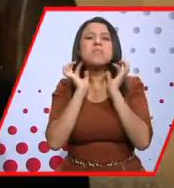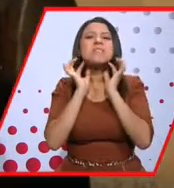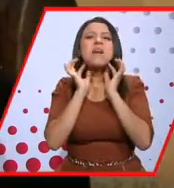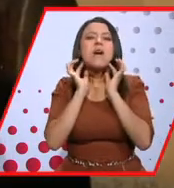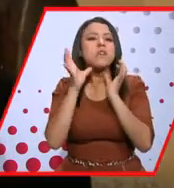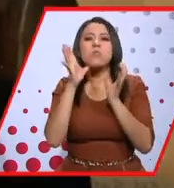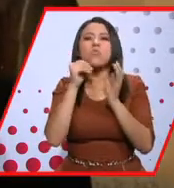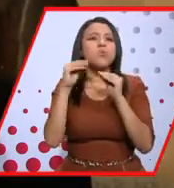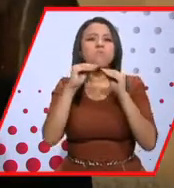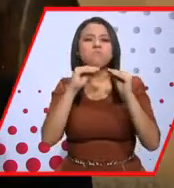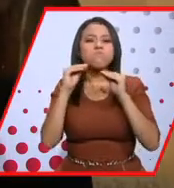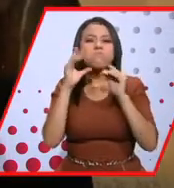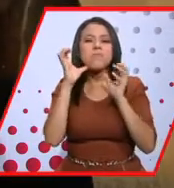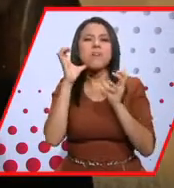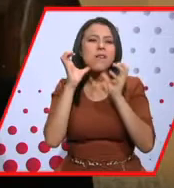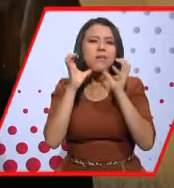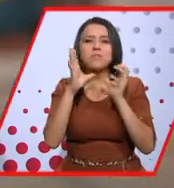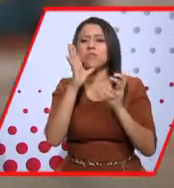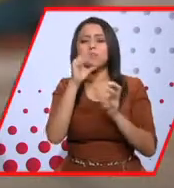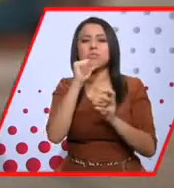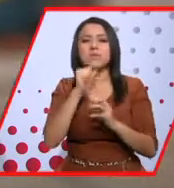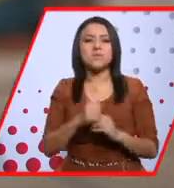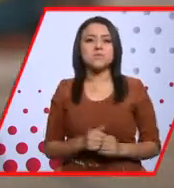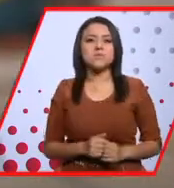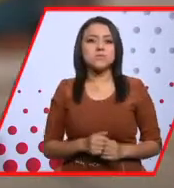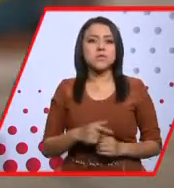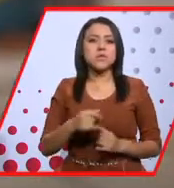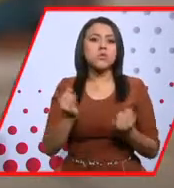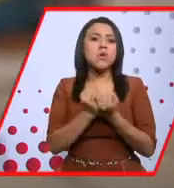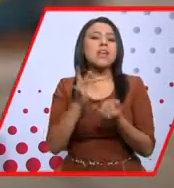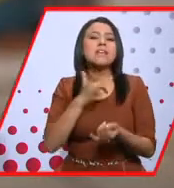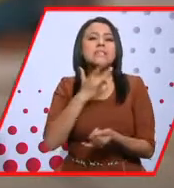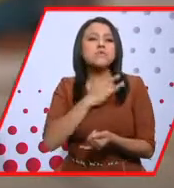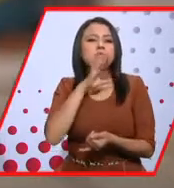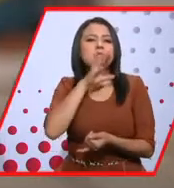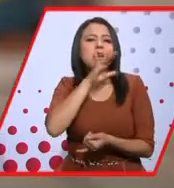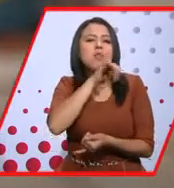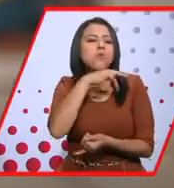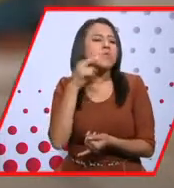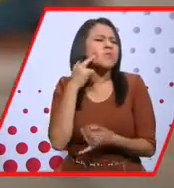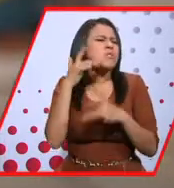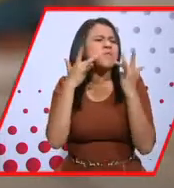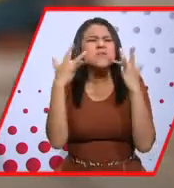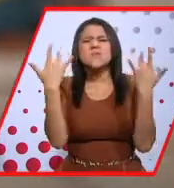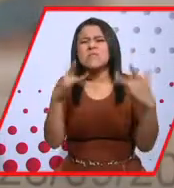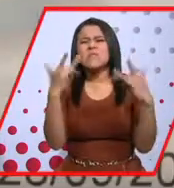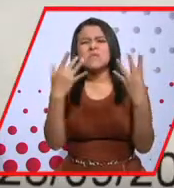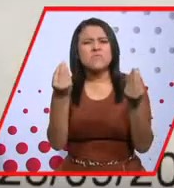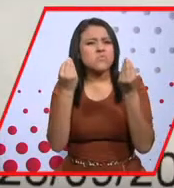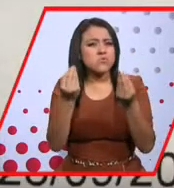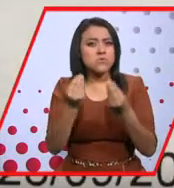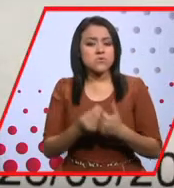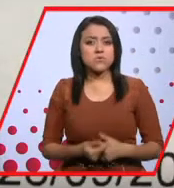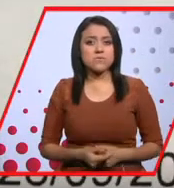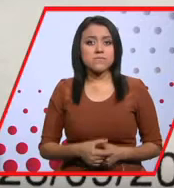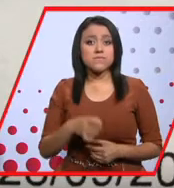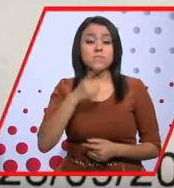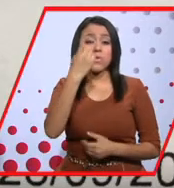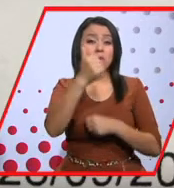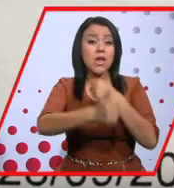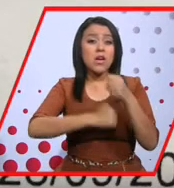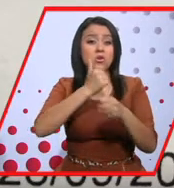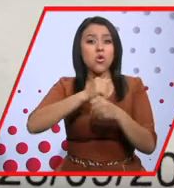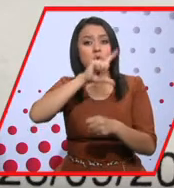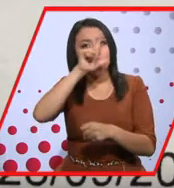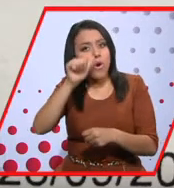se me traba. Se me traba todo esto. Pero está caliente. Y es un dolor que no me lo quito con nada. Un año después la operan de